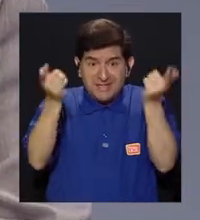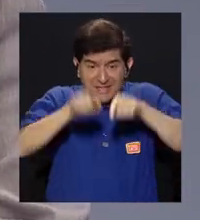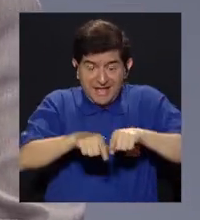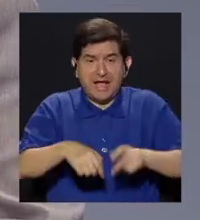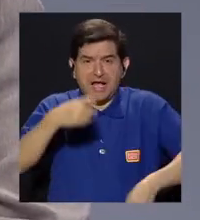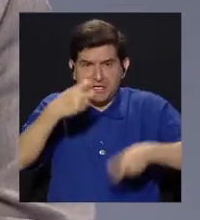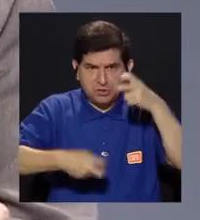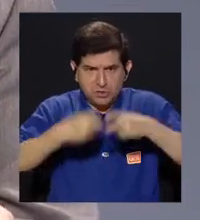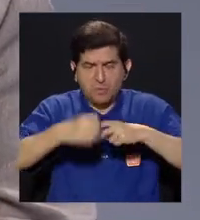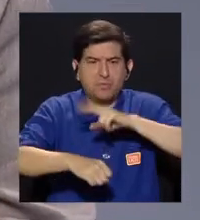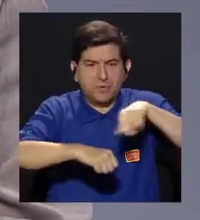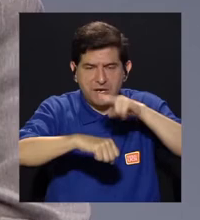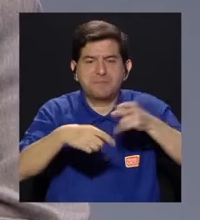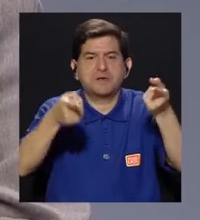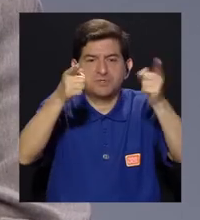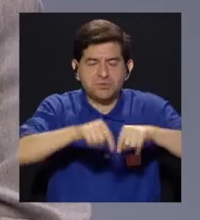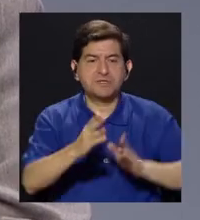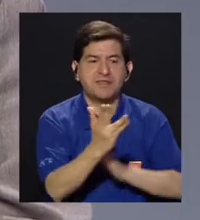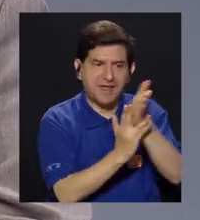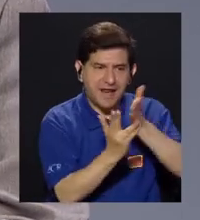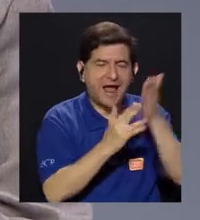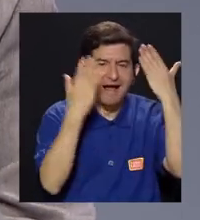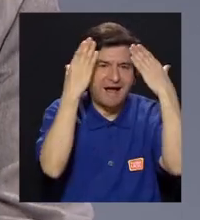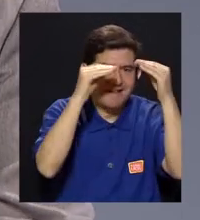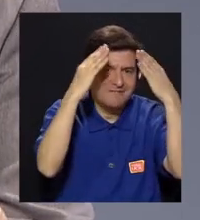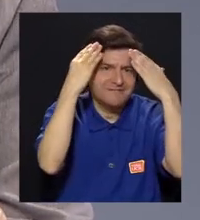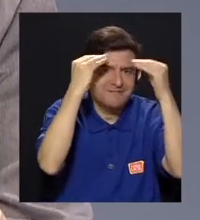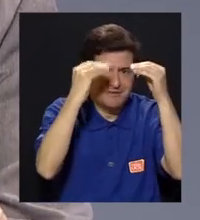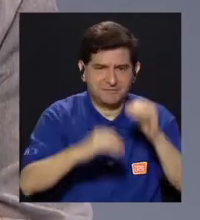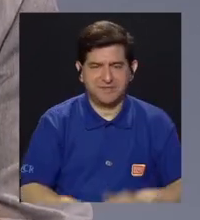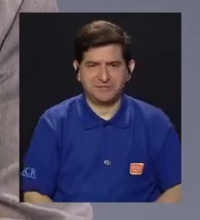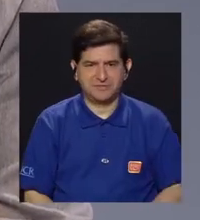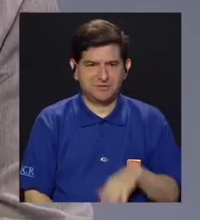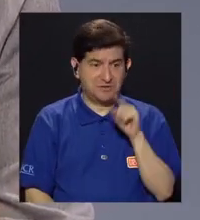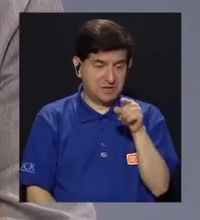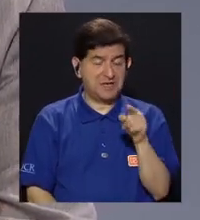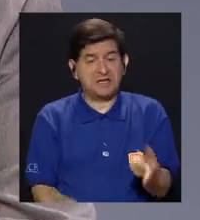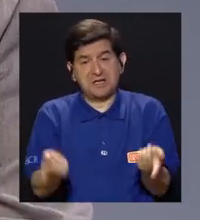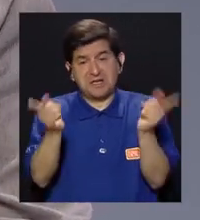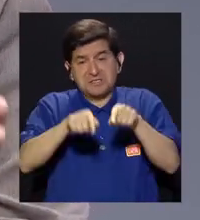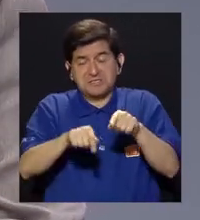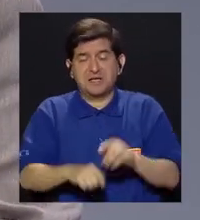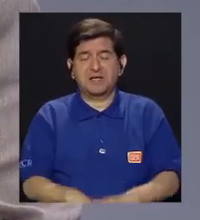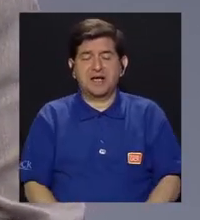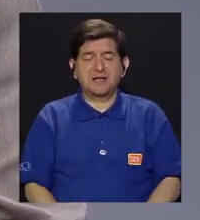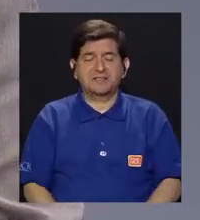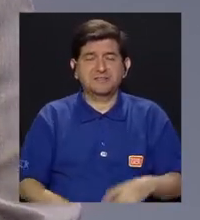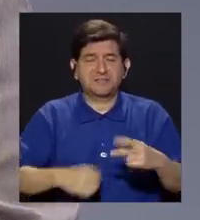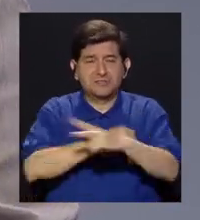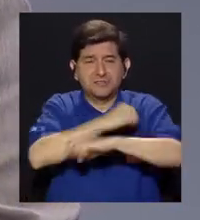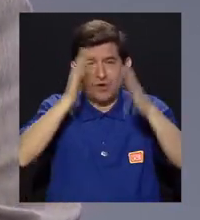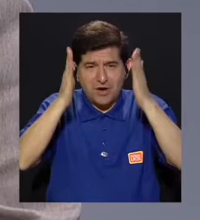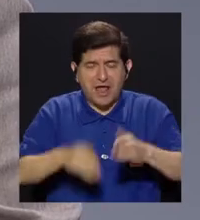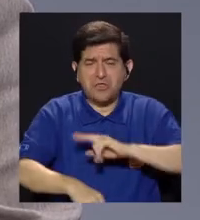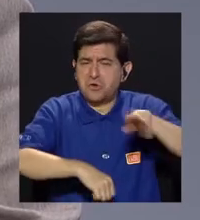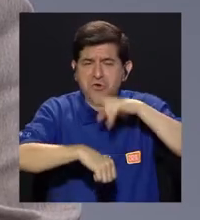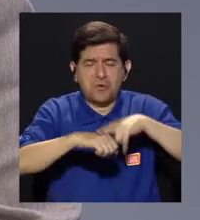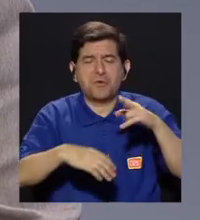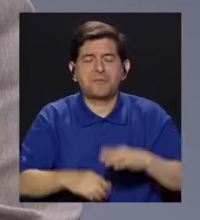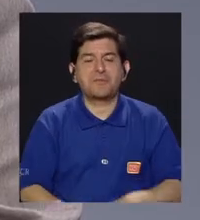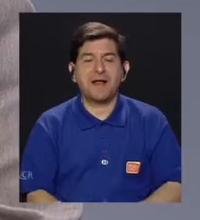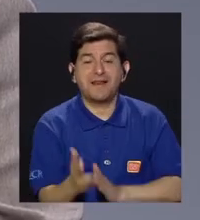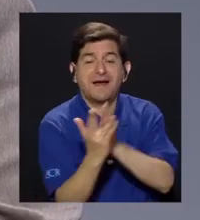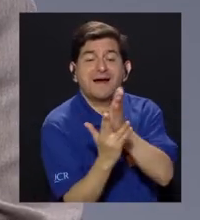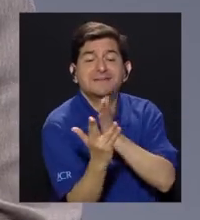casos donde se cometieron delitos tradicionales por el acceso a esa información que tuvieron delincuentes tradicionales